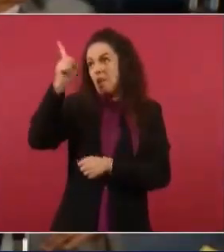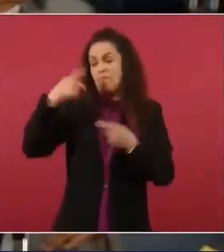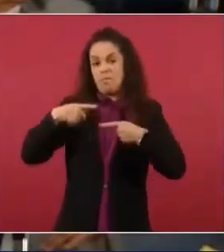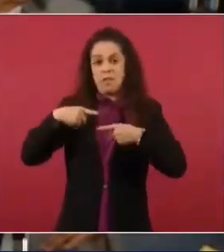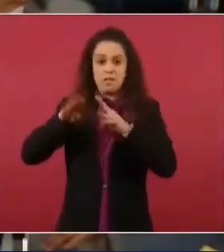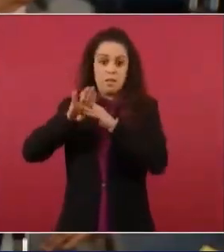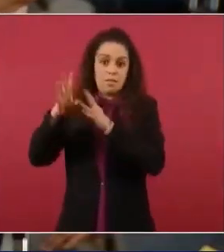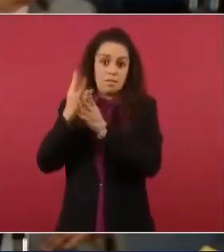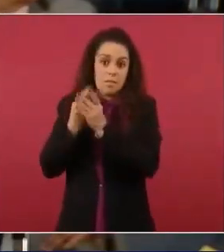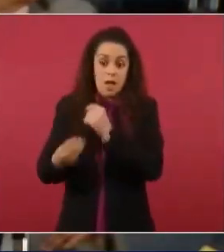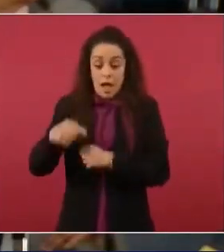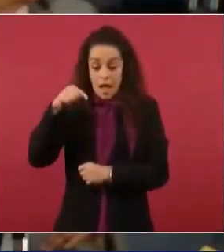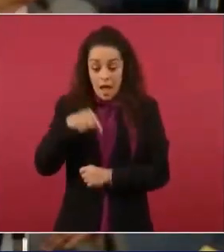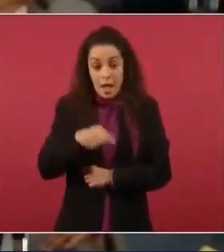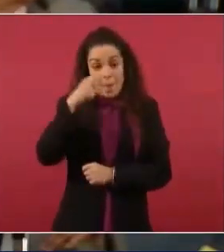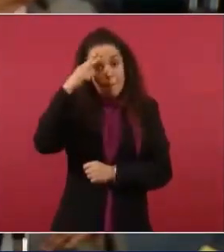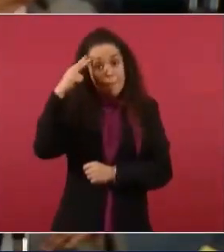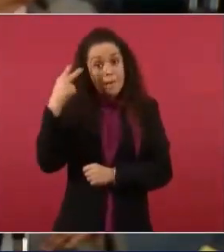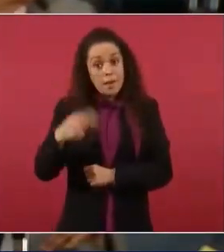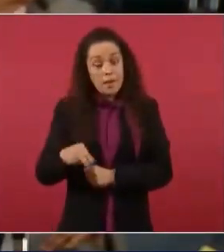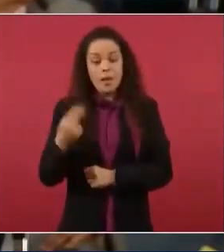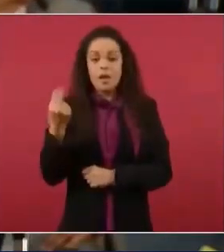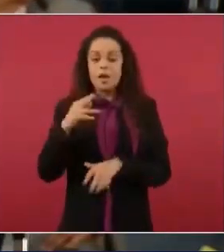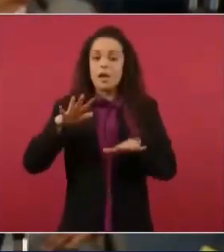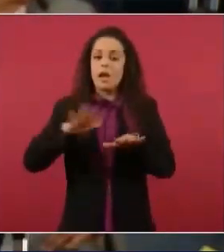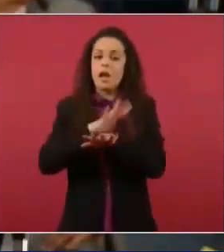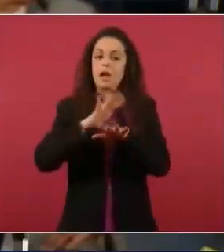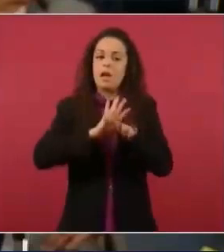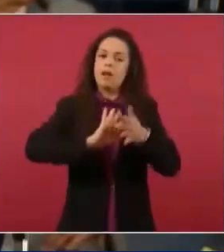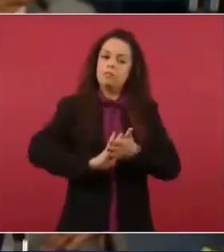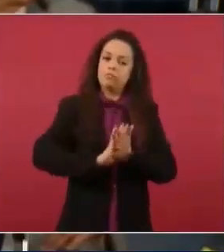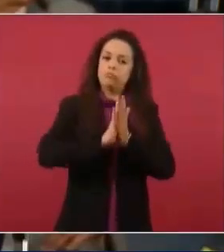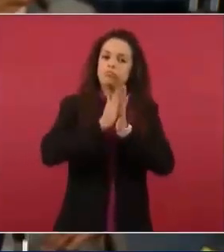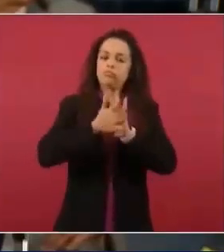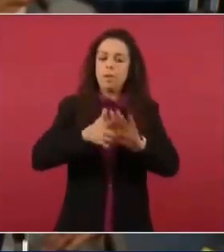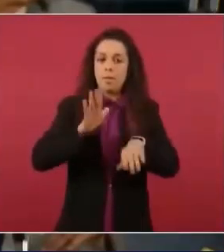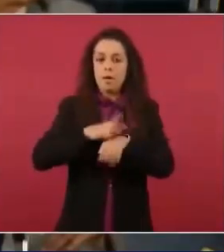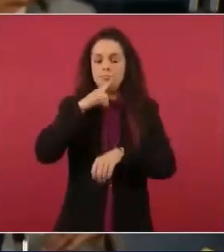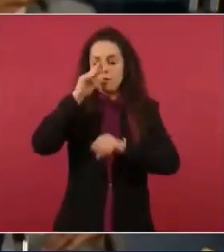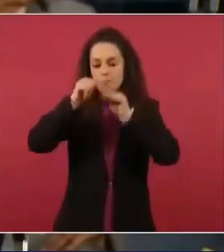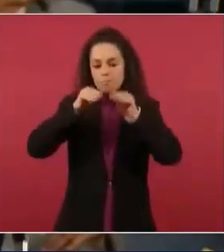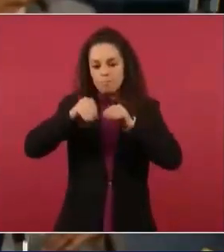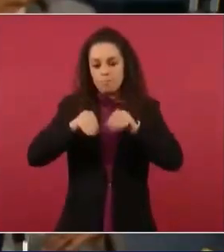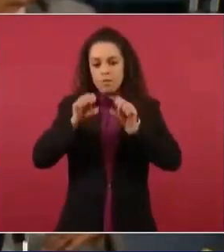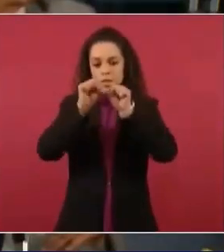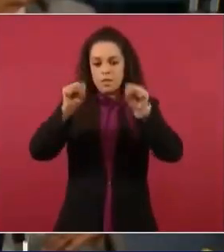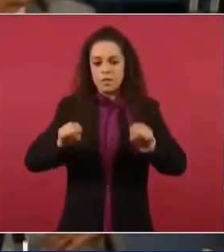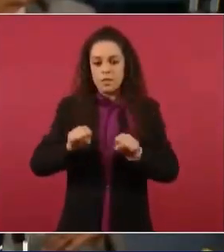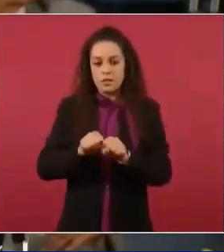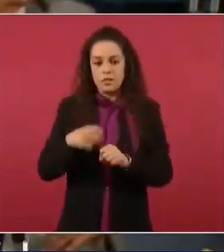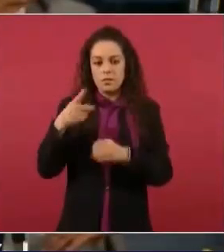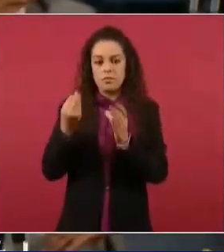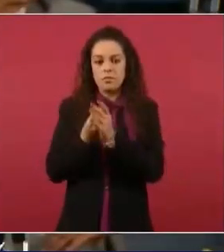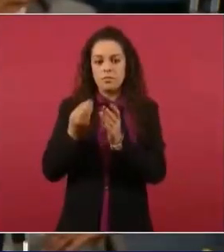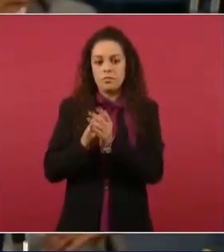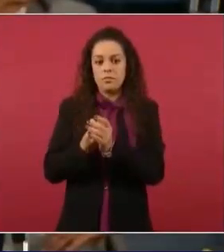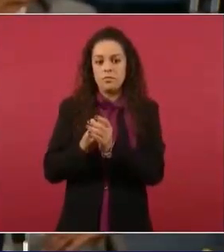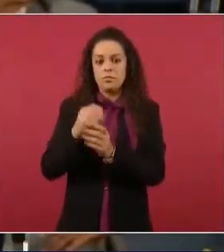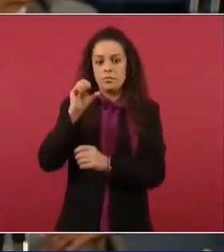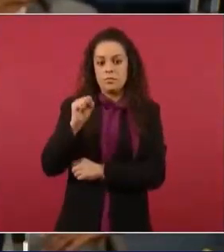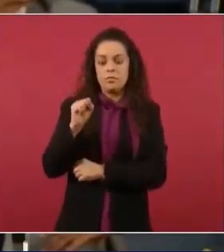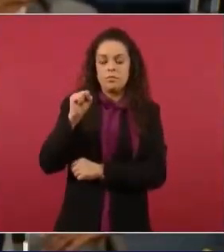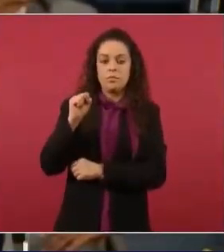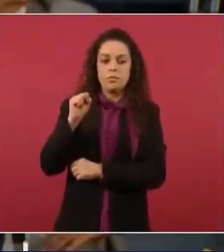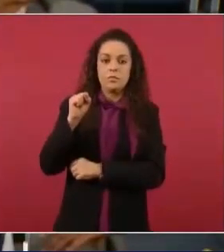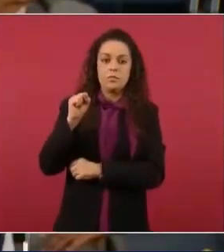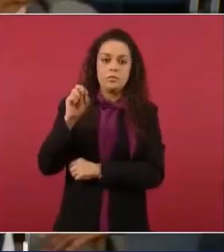en México sí se necesita reestructurar todo el sistema de servicio exterior mexicano, precisamente